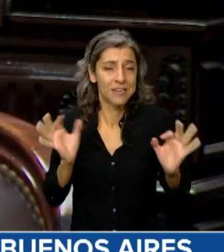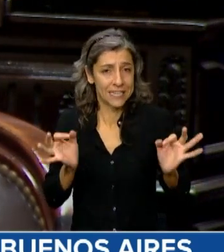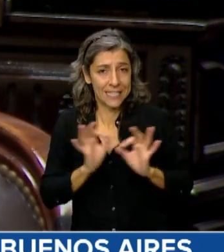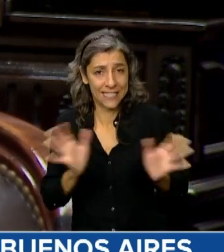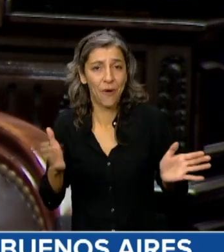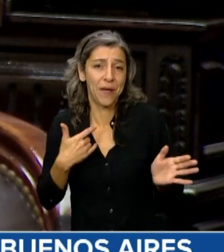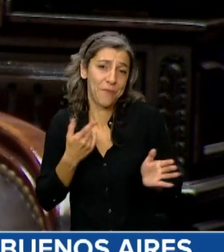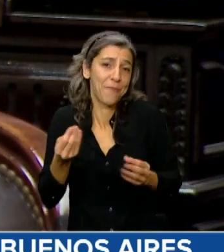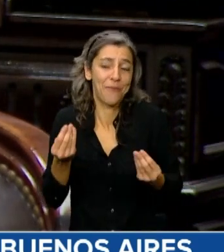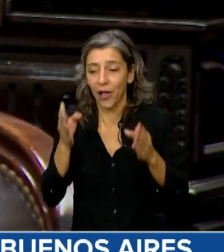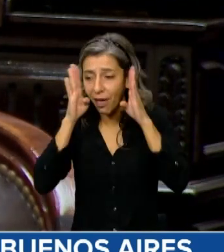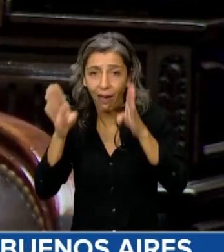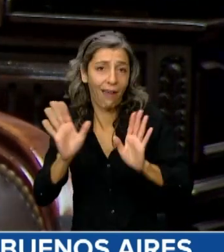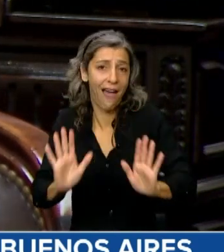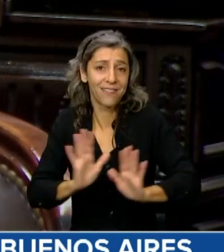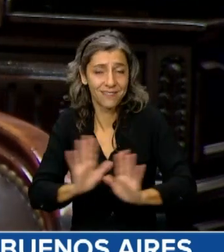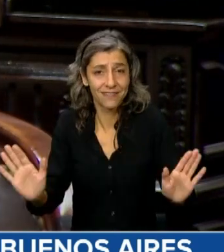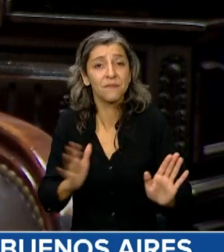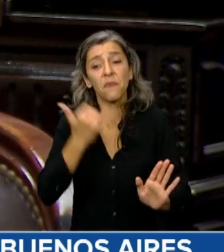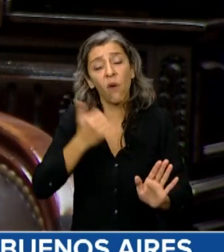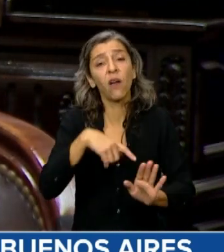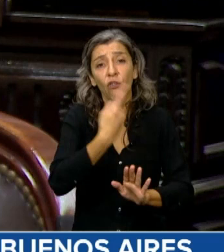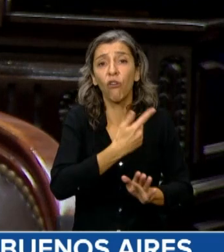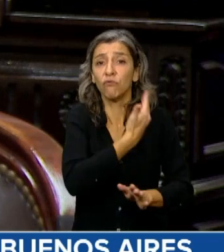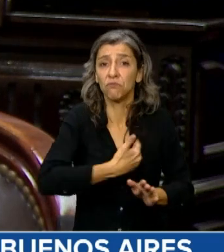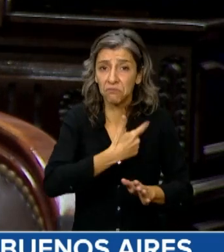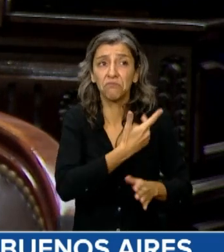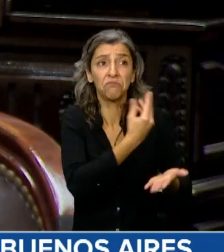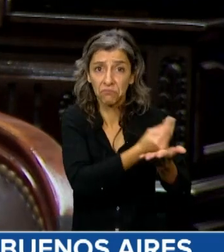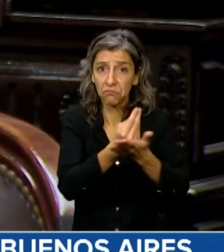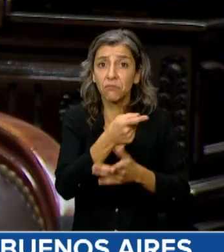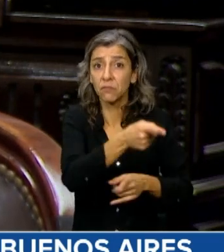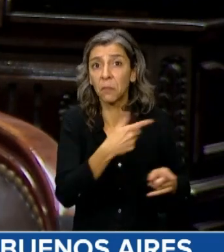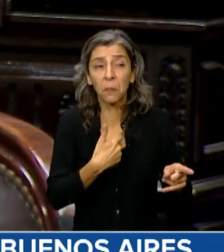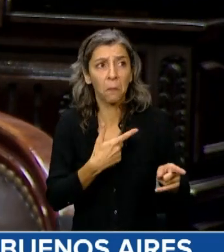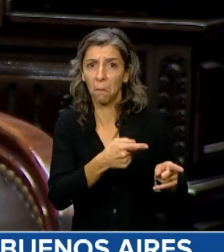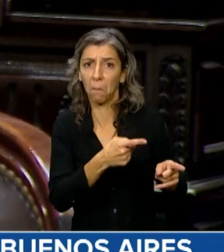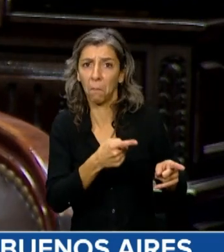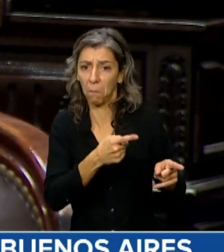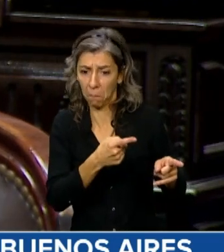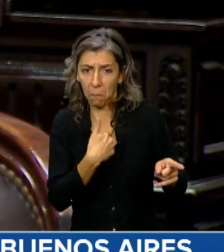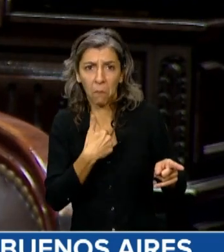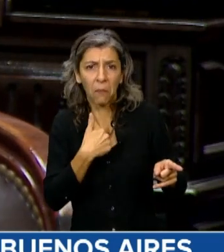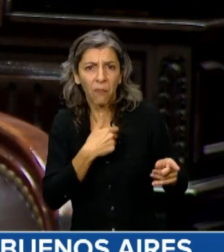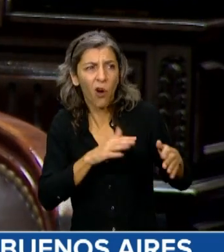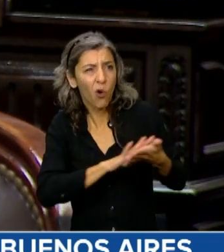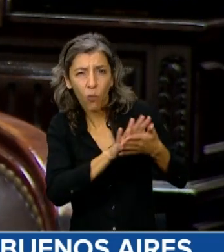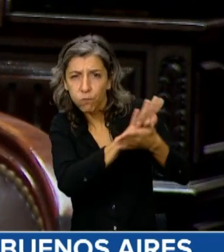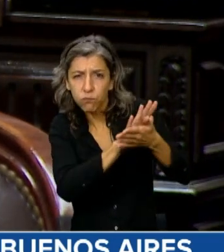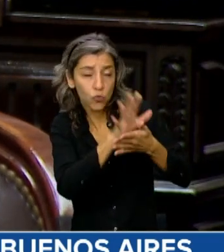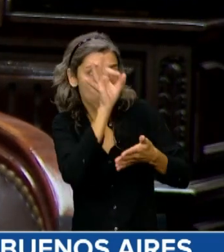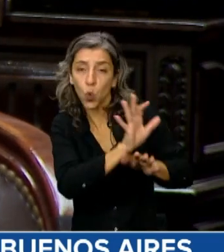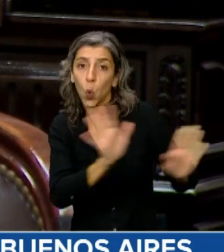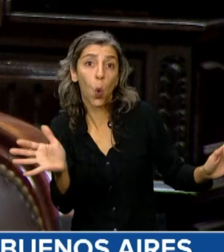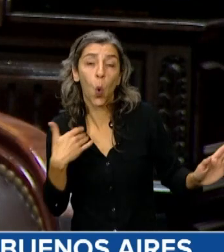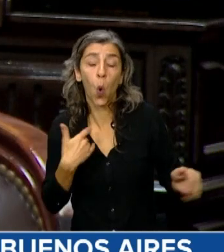sin embargo, hay muchos gobiernos progresistas o gobernantes progresistas que jamás fueron involucrados en una causa de corrupción. Basta